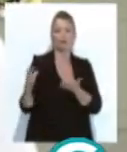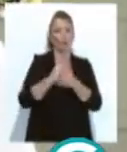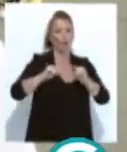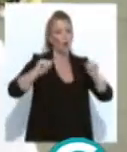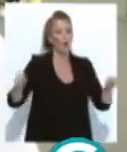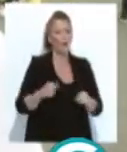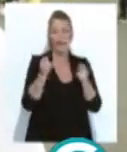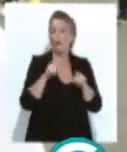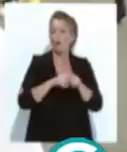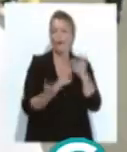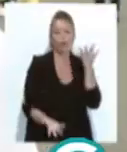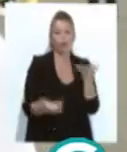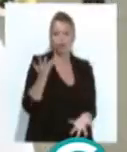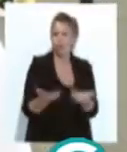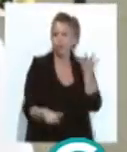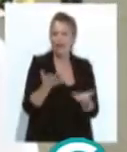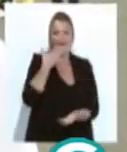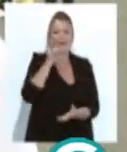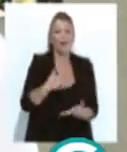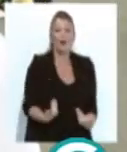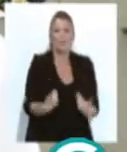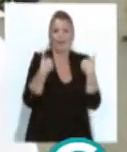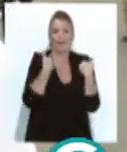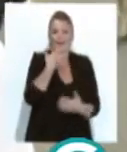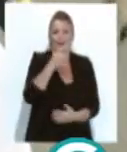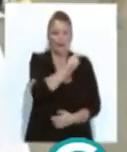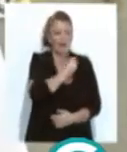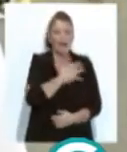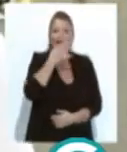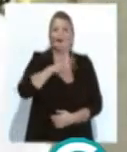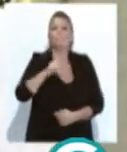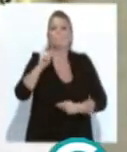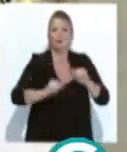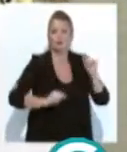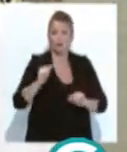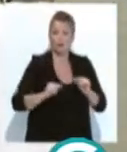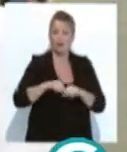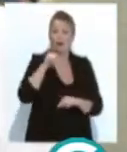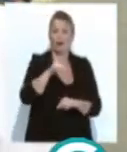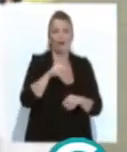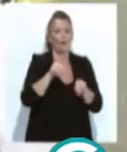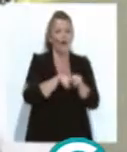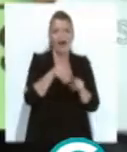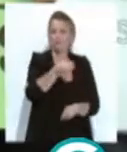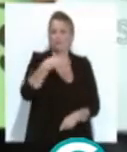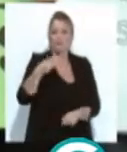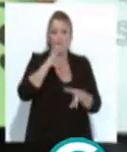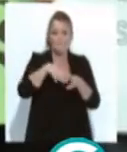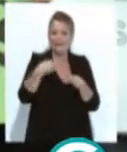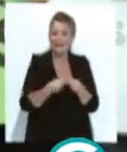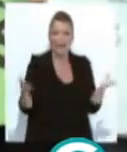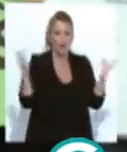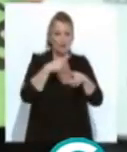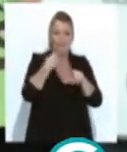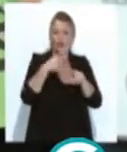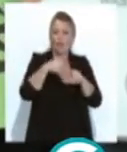convenio es muy ambiguo, no recoge quién realmente nos tiene que dar el presupuesto, y al fin y al cabo esto se traduce en que no tenemos materia prima